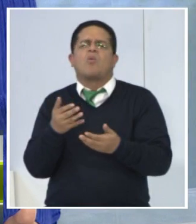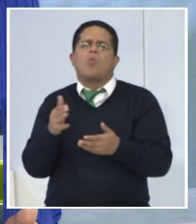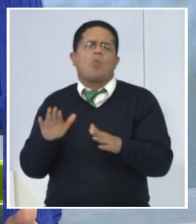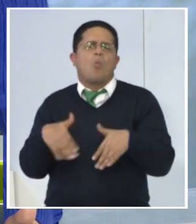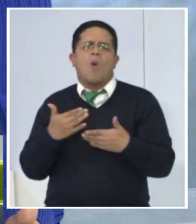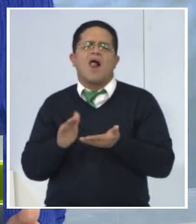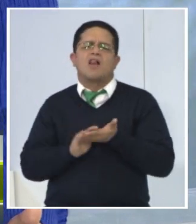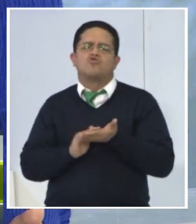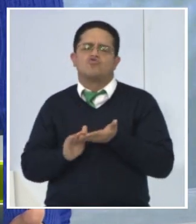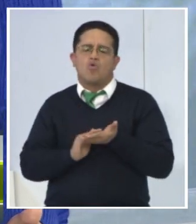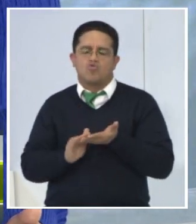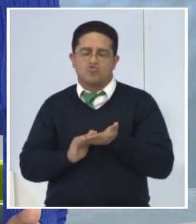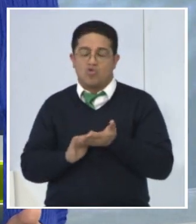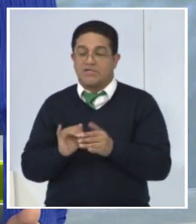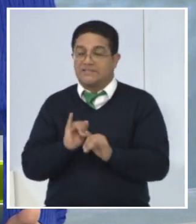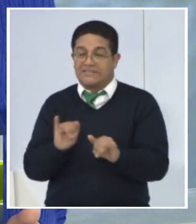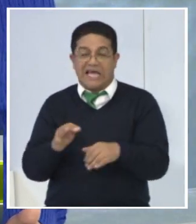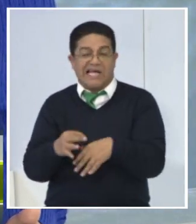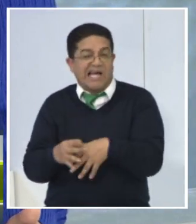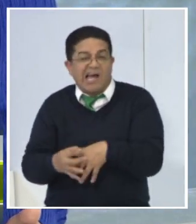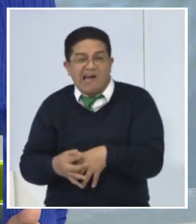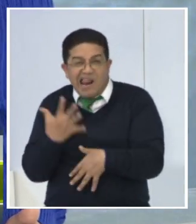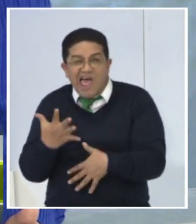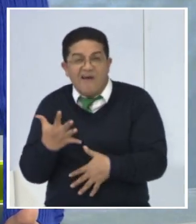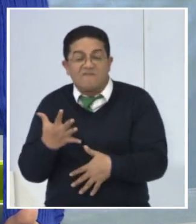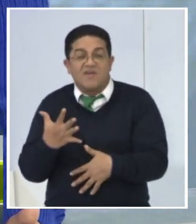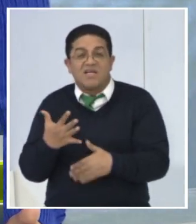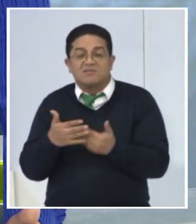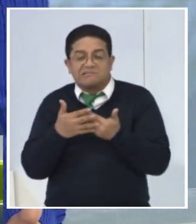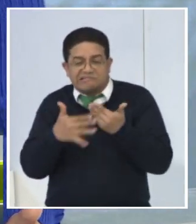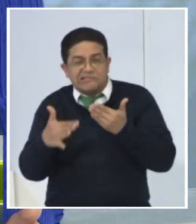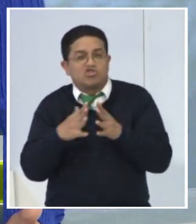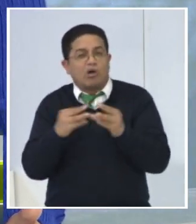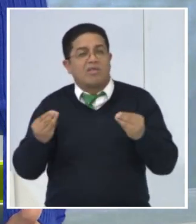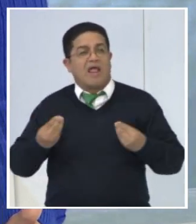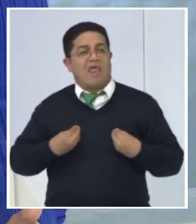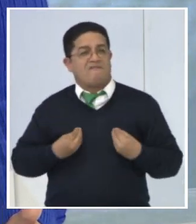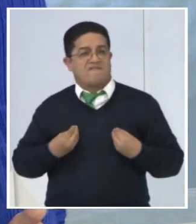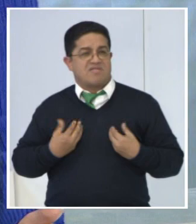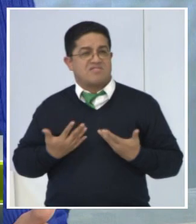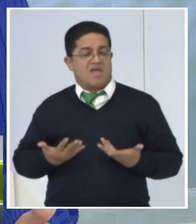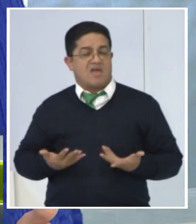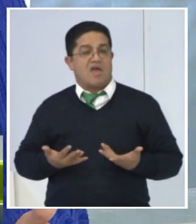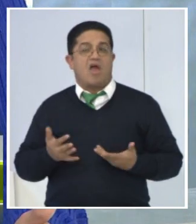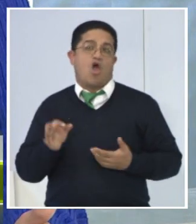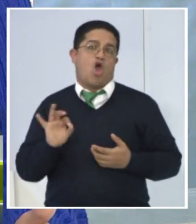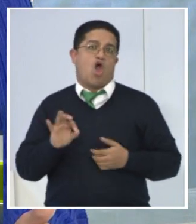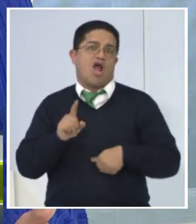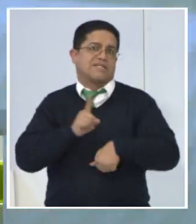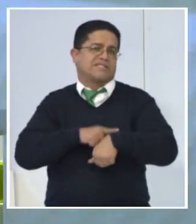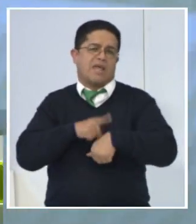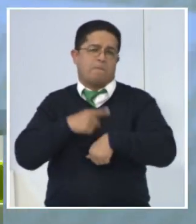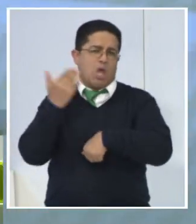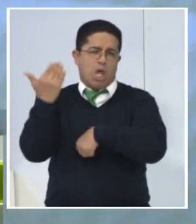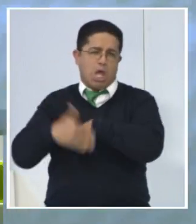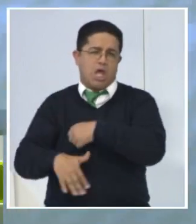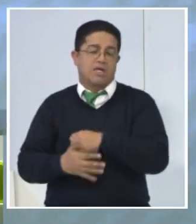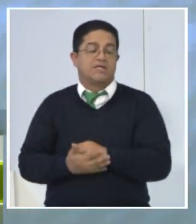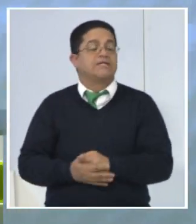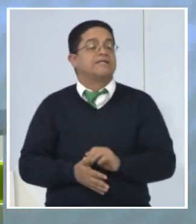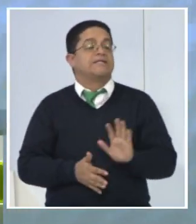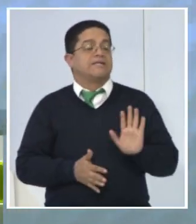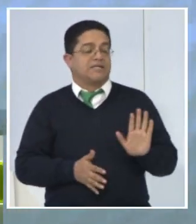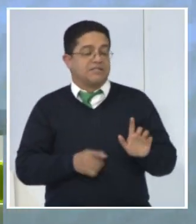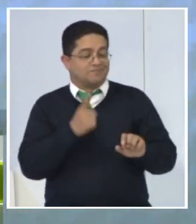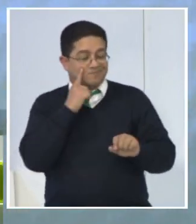hay? Siendo crónico, ¿va a ser algo que va a tener toda la vida o es por un tiempo determinado? A ver, hablamos